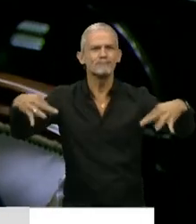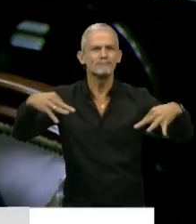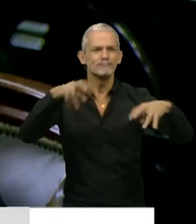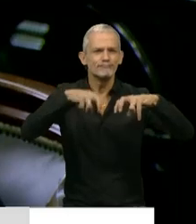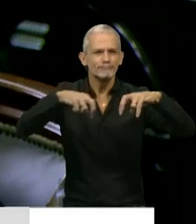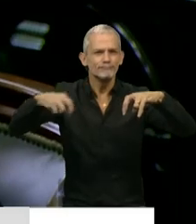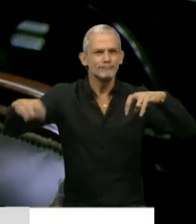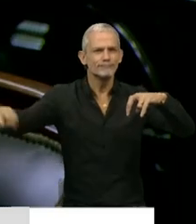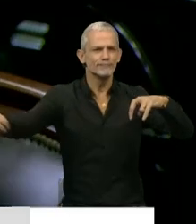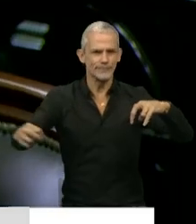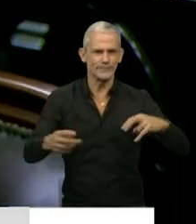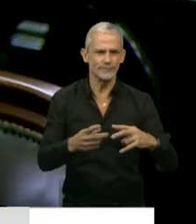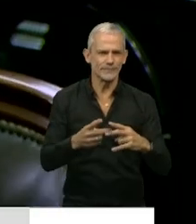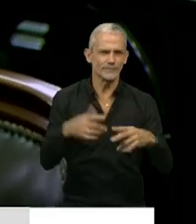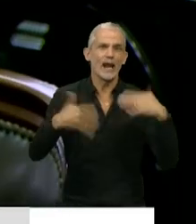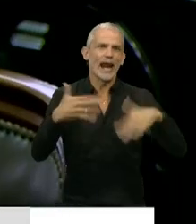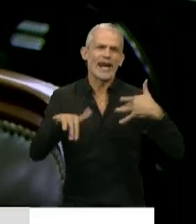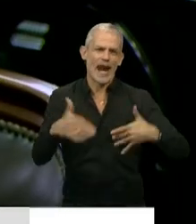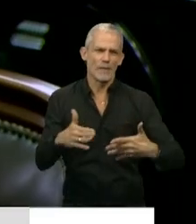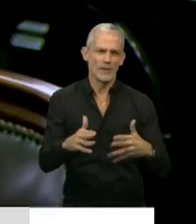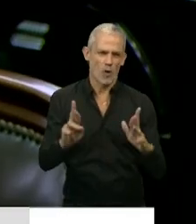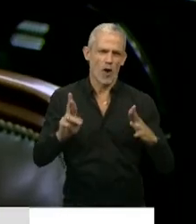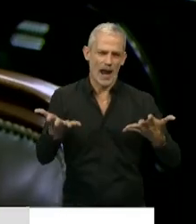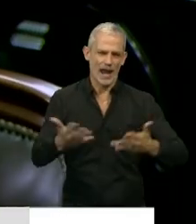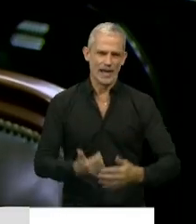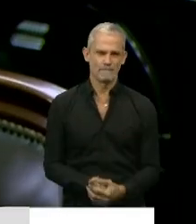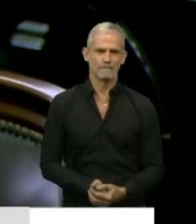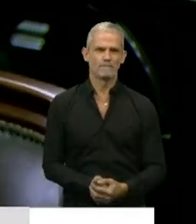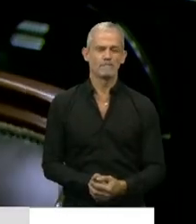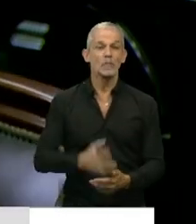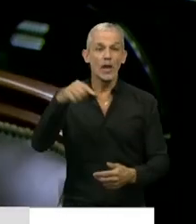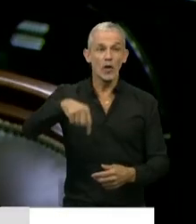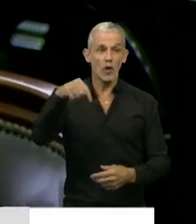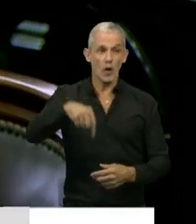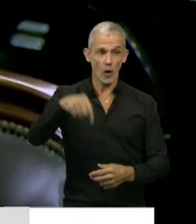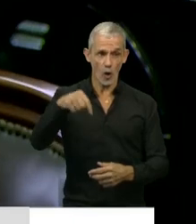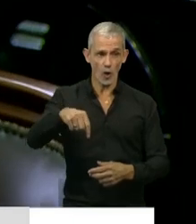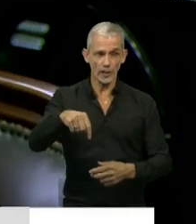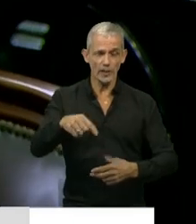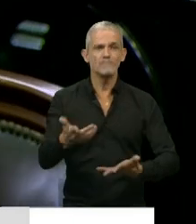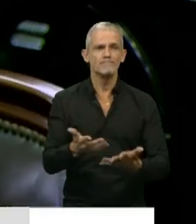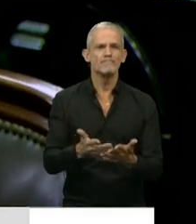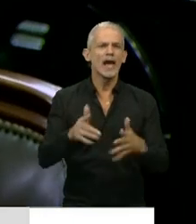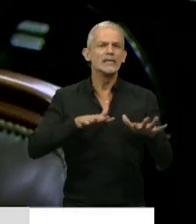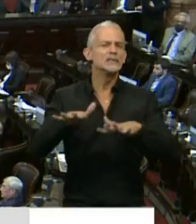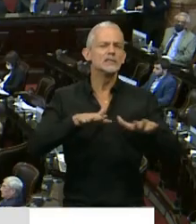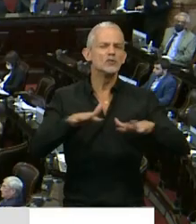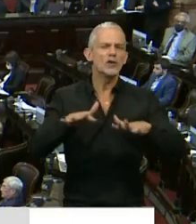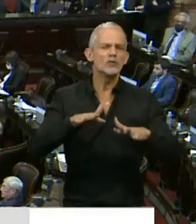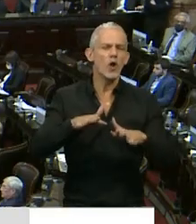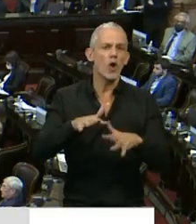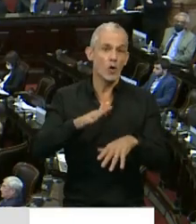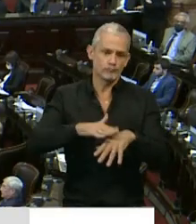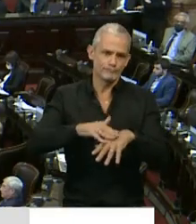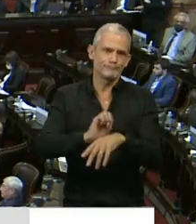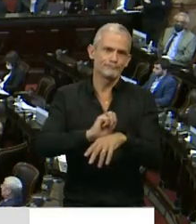recinto lo más pronto posible. Hoy, la situación que ha generado el